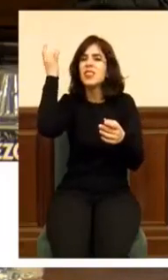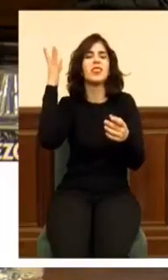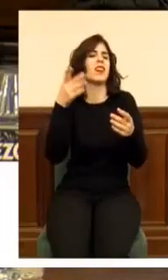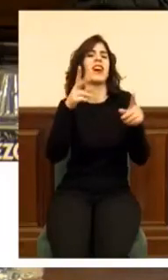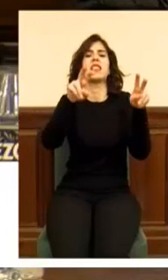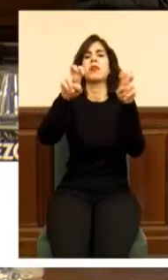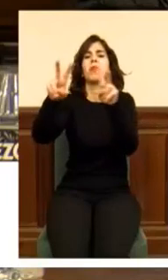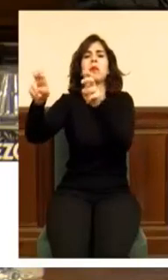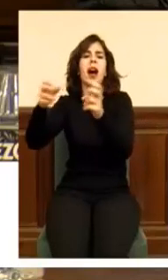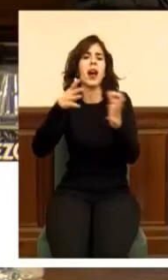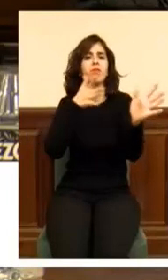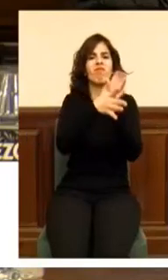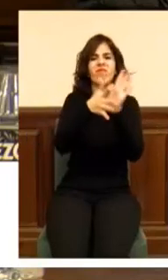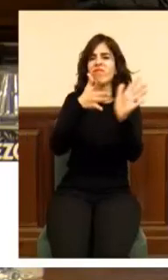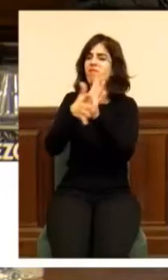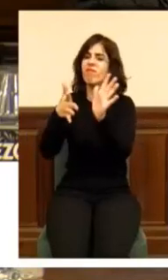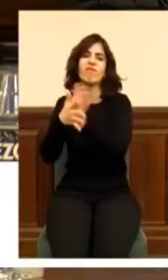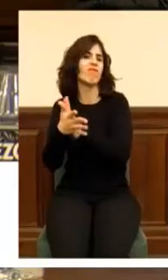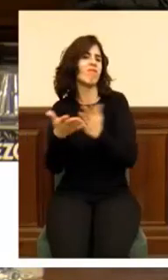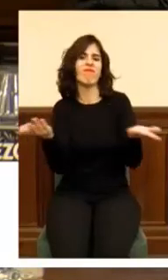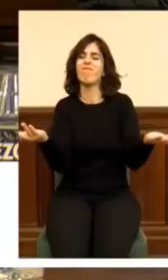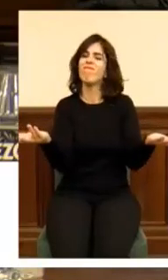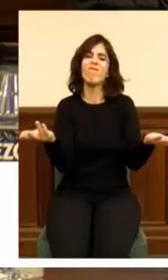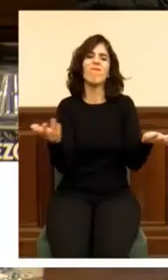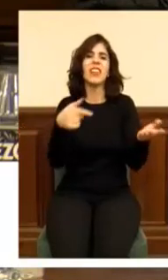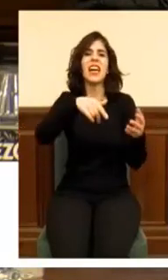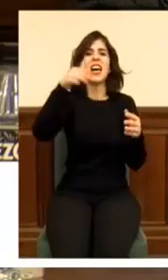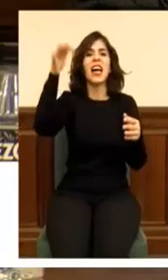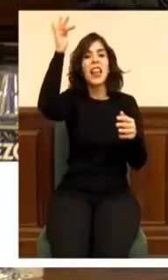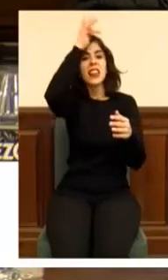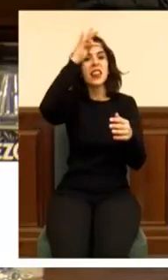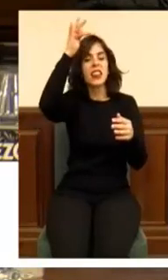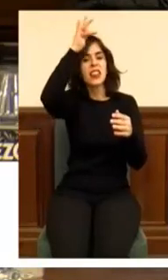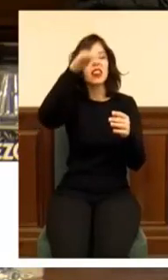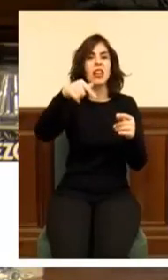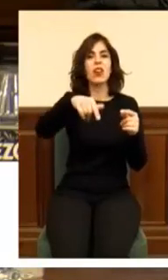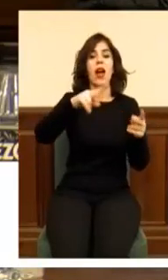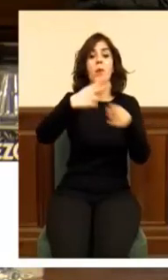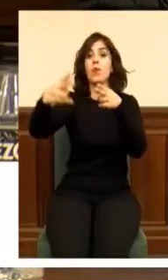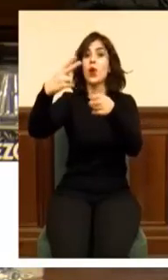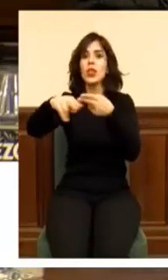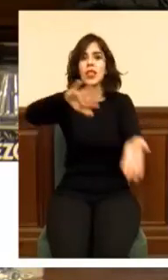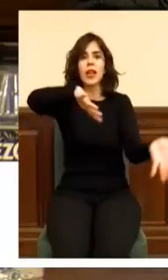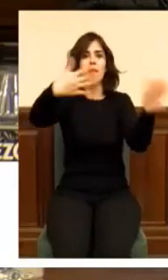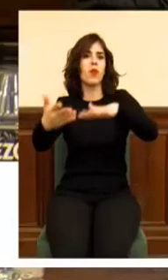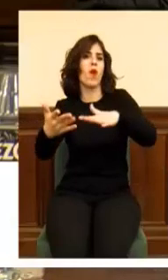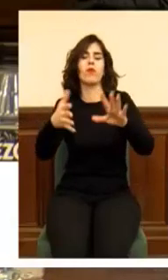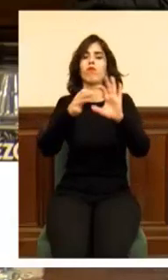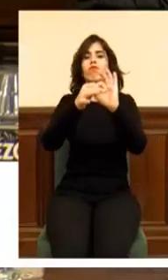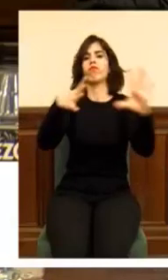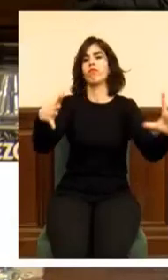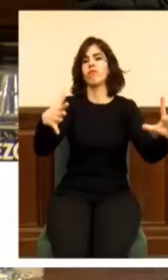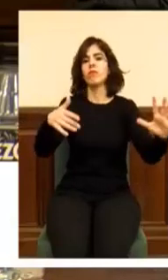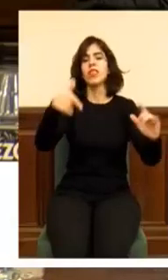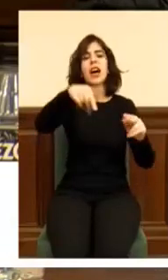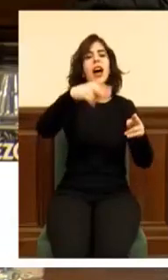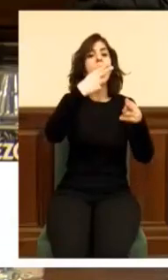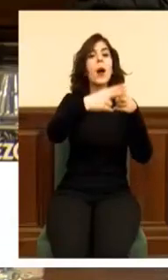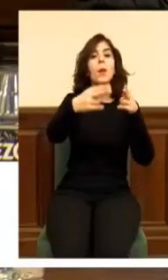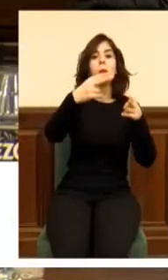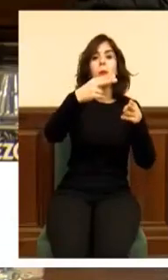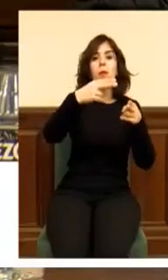debates abstractos que tienen más que ver con la teología que con la política de las cosas. Esa política